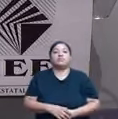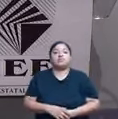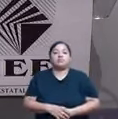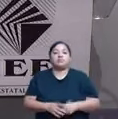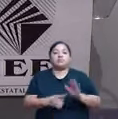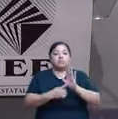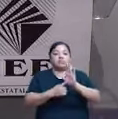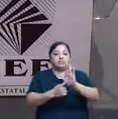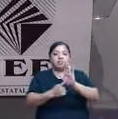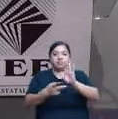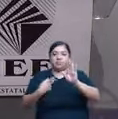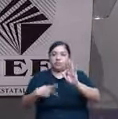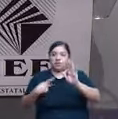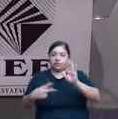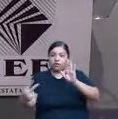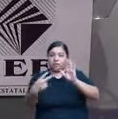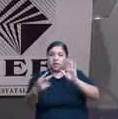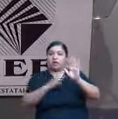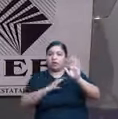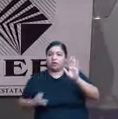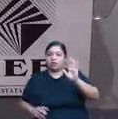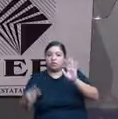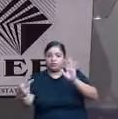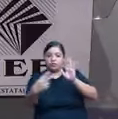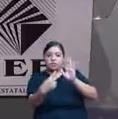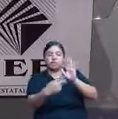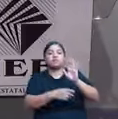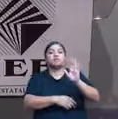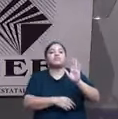Muestro la pregunta al público y a las candidaturas.